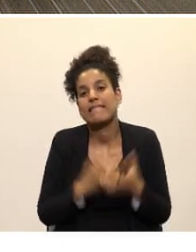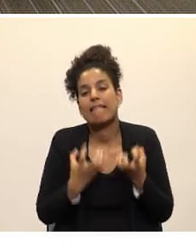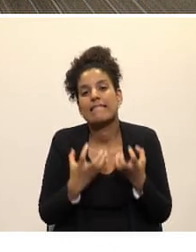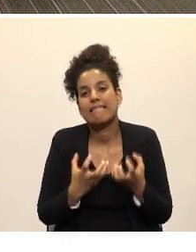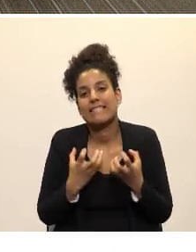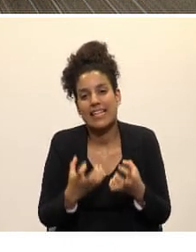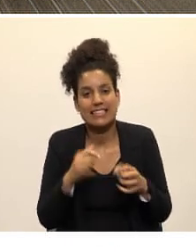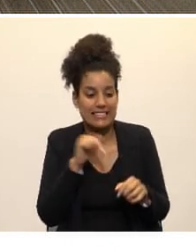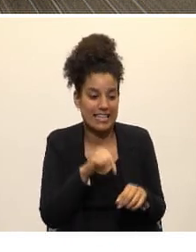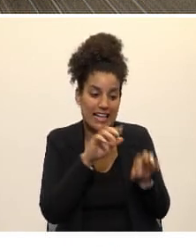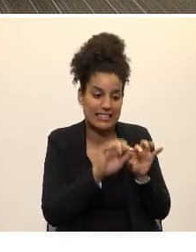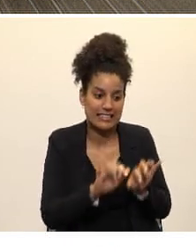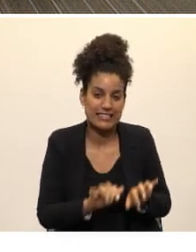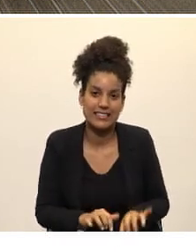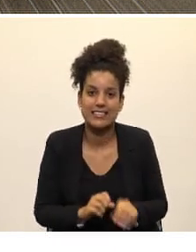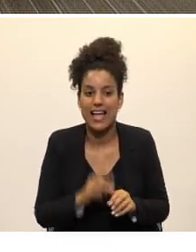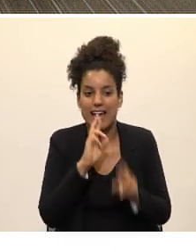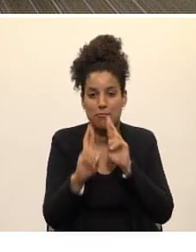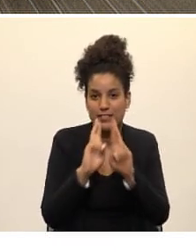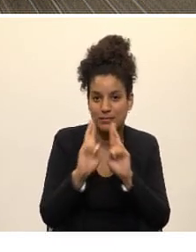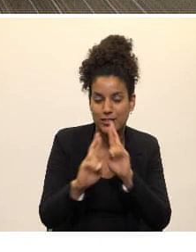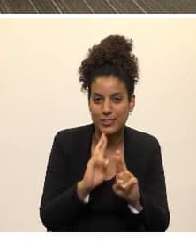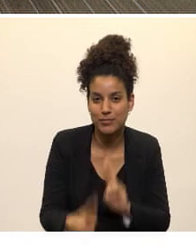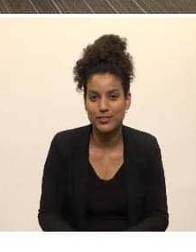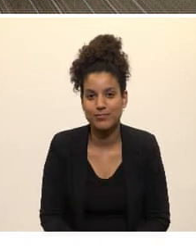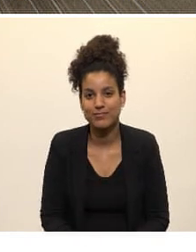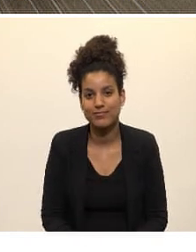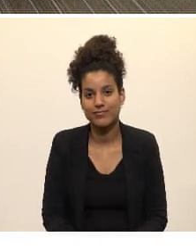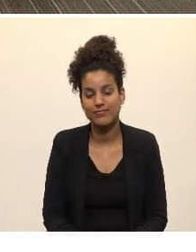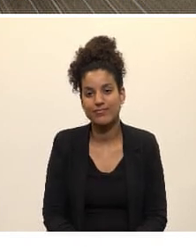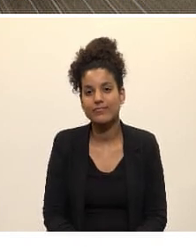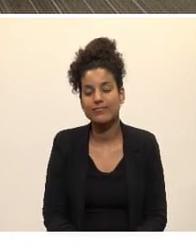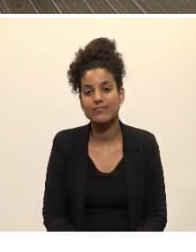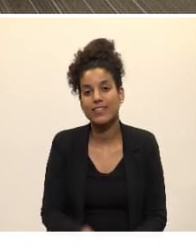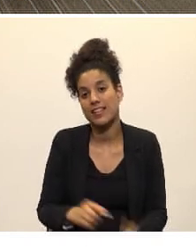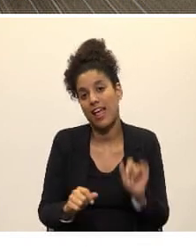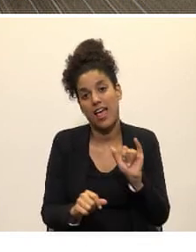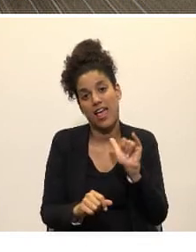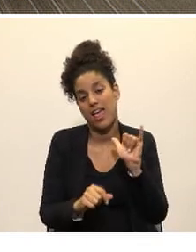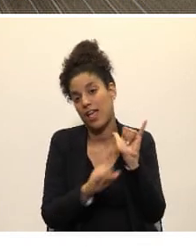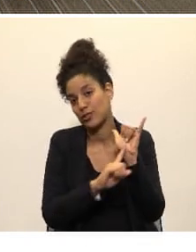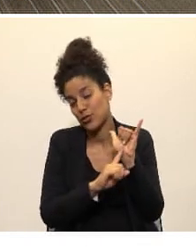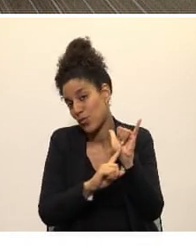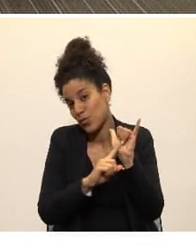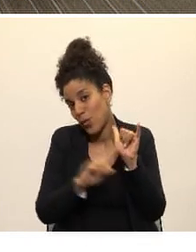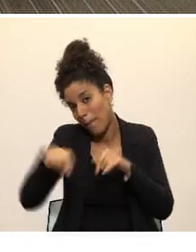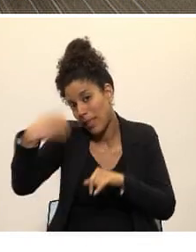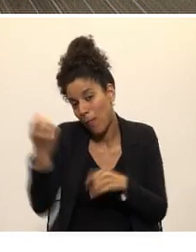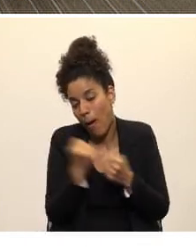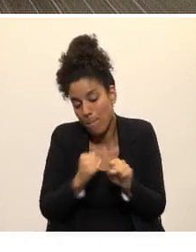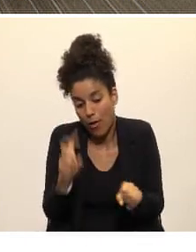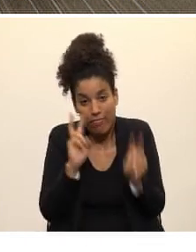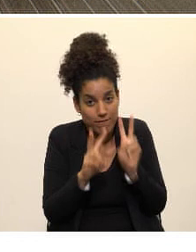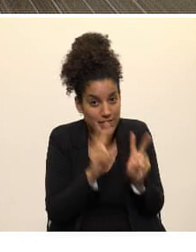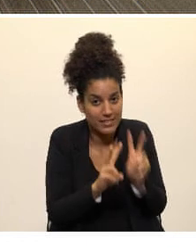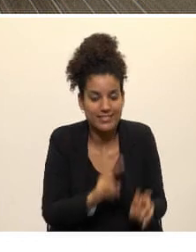en el chat en este momento. Así que bueno. Queda en YouTube, así que te invitamos luego a poder mirarlo. Dale.